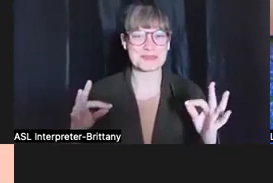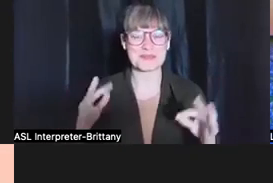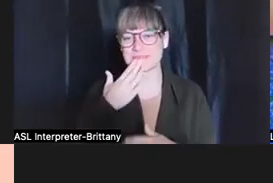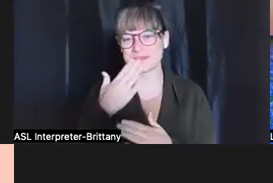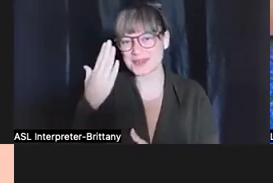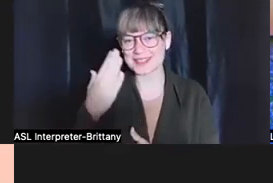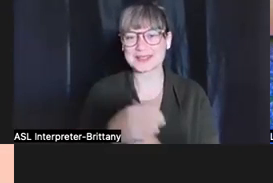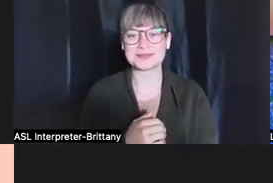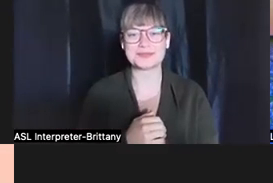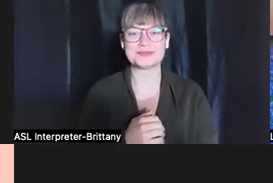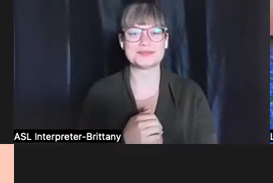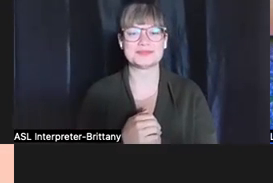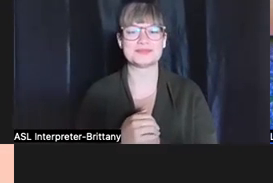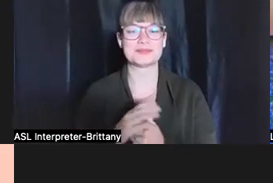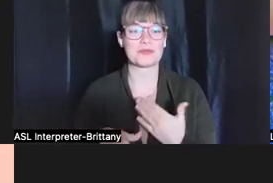positivo.